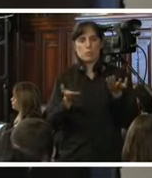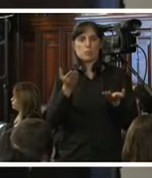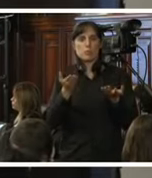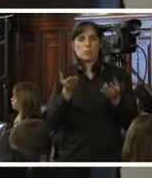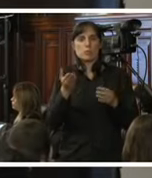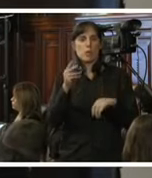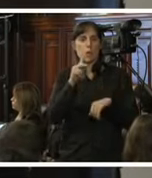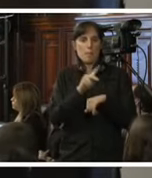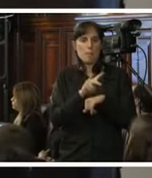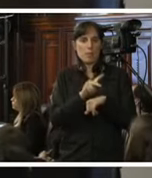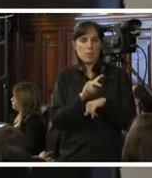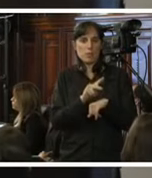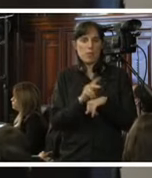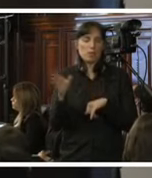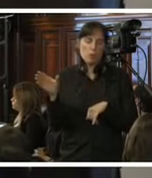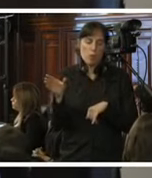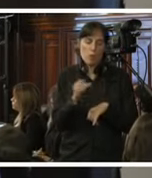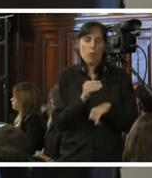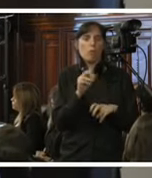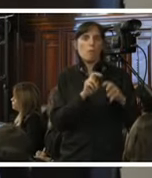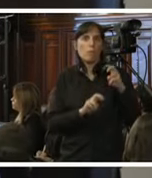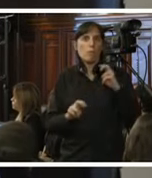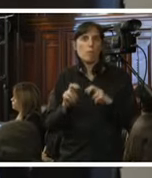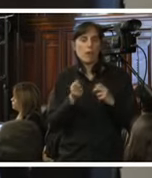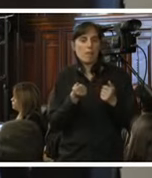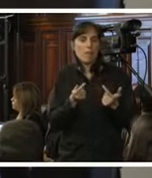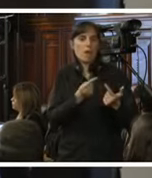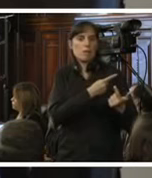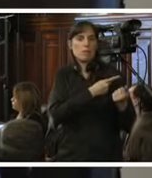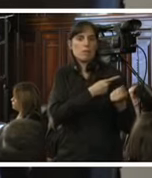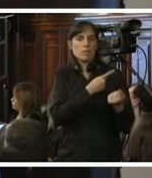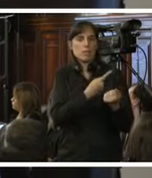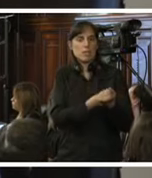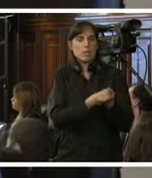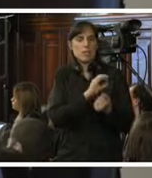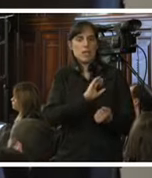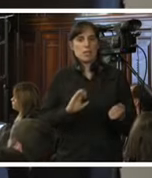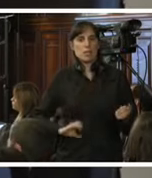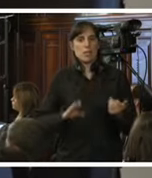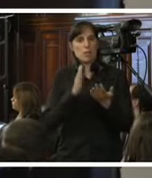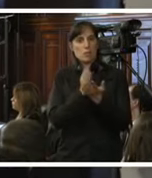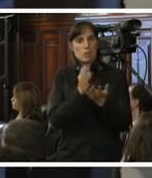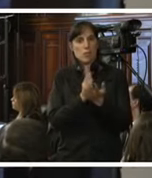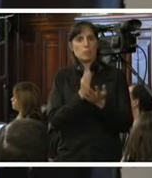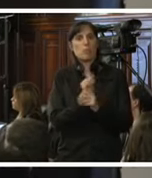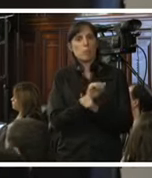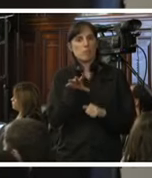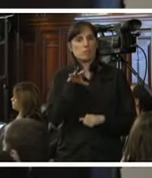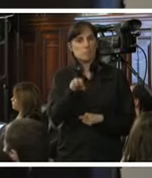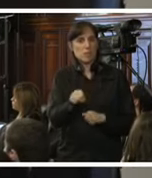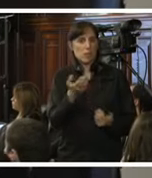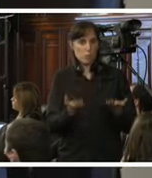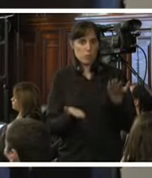Paraguay, todo ello con el ánimo de fortalecer el Estado de Derecho y el acceso a la justicia en el propio